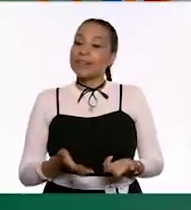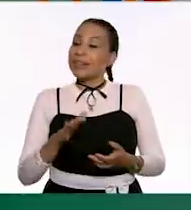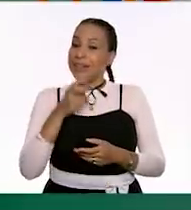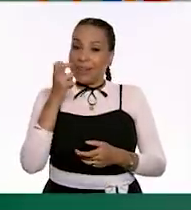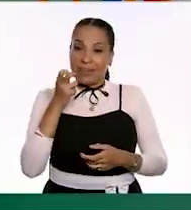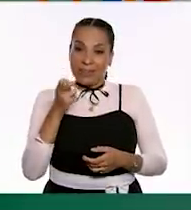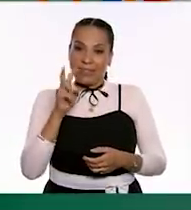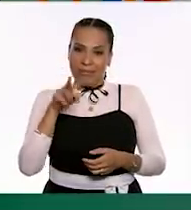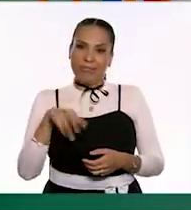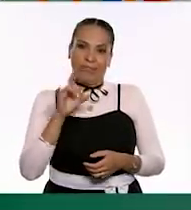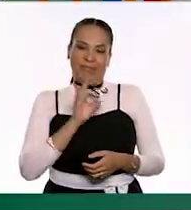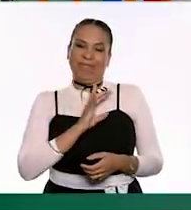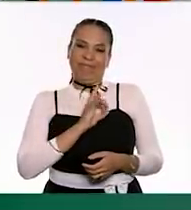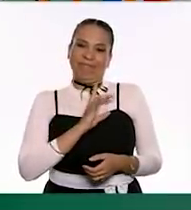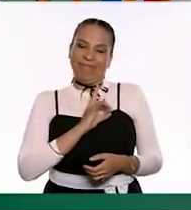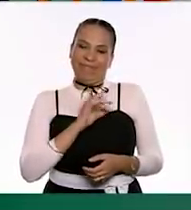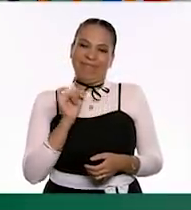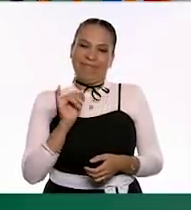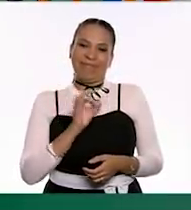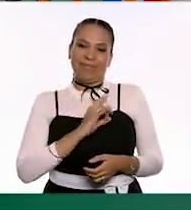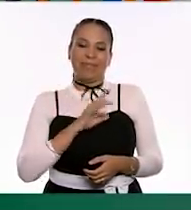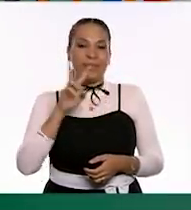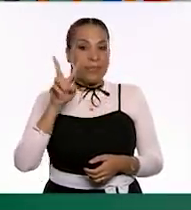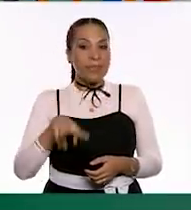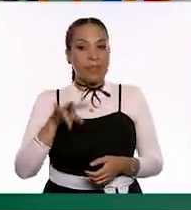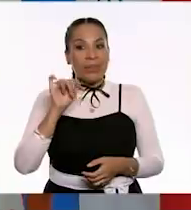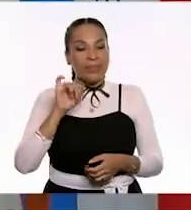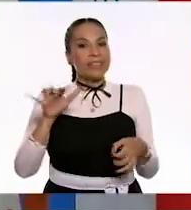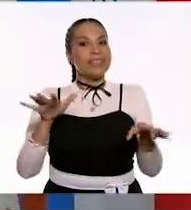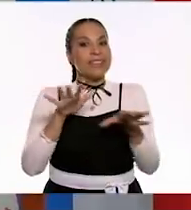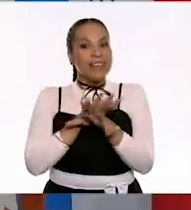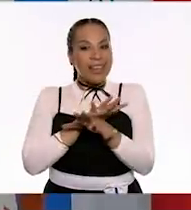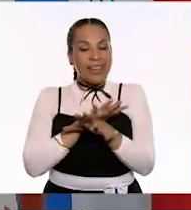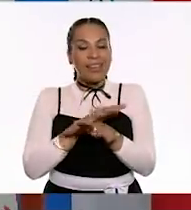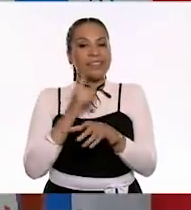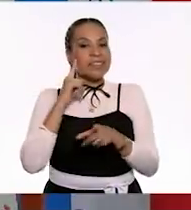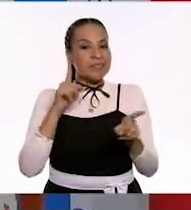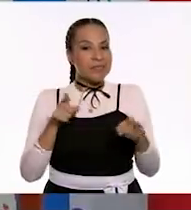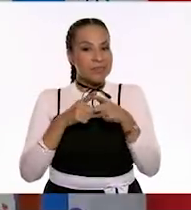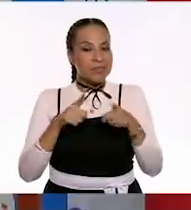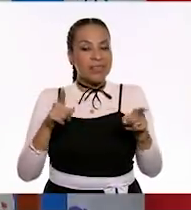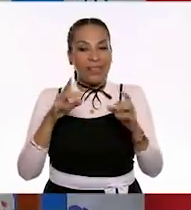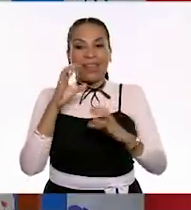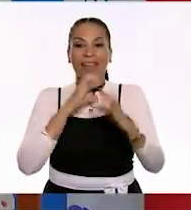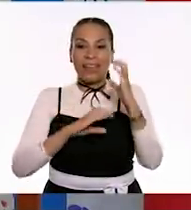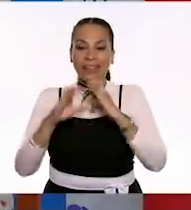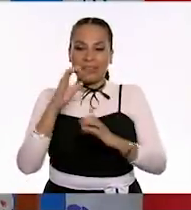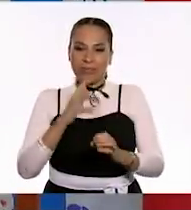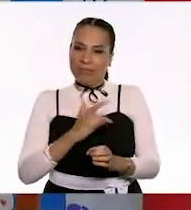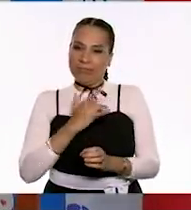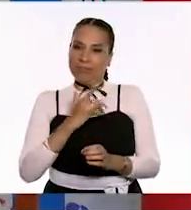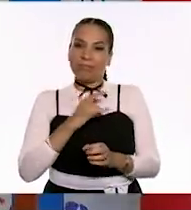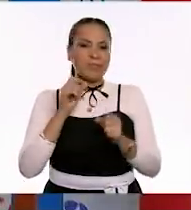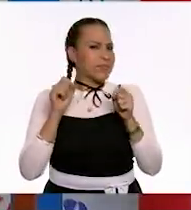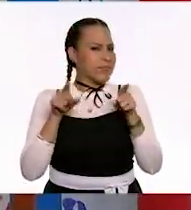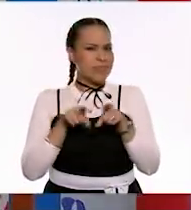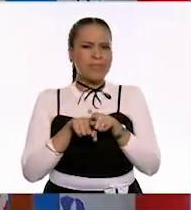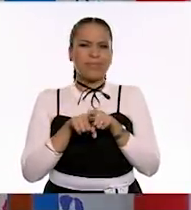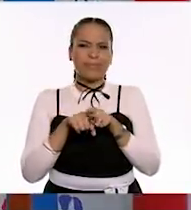¡Ah, esto ha sido miedo! Sí, ¿verdad? Sí cambia el ritmo de la canción, un poquito el sentido, y era la